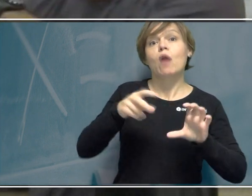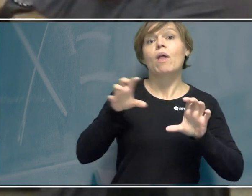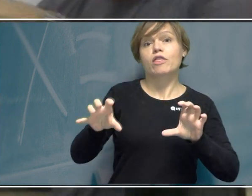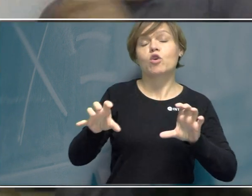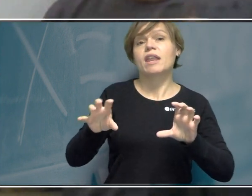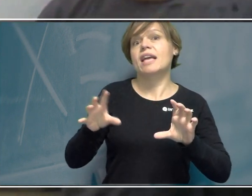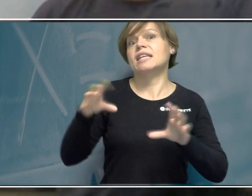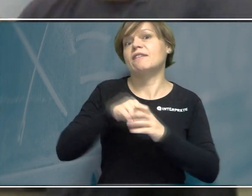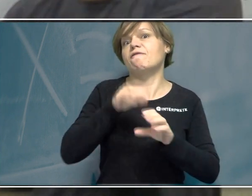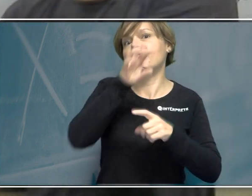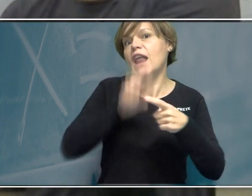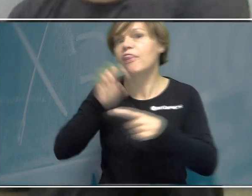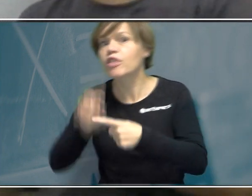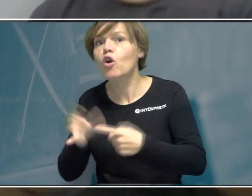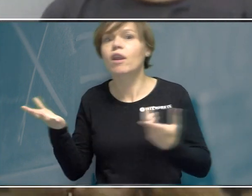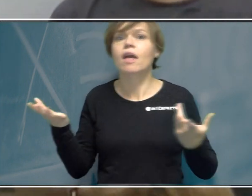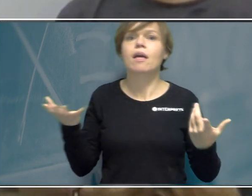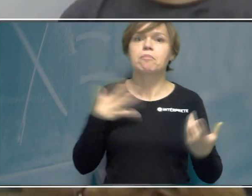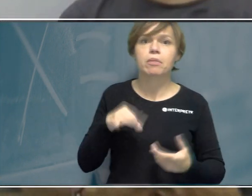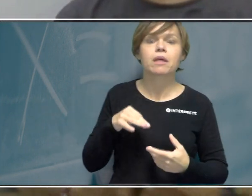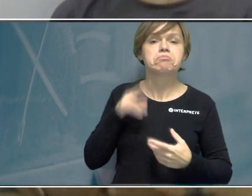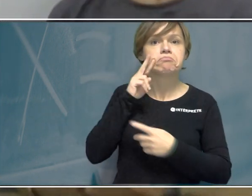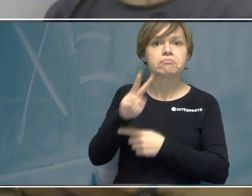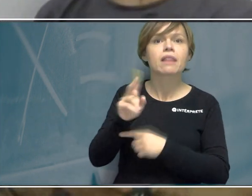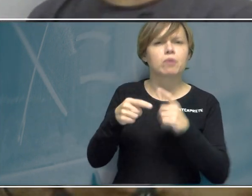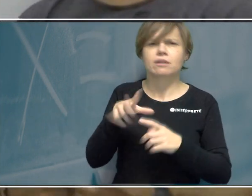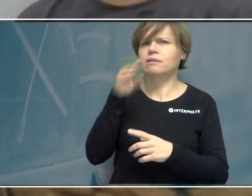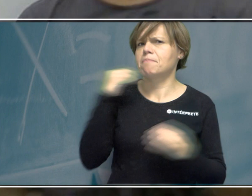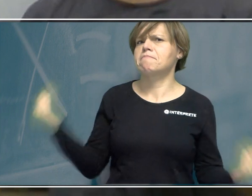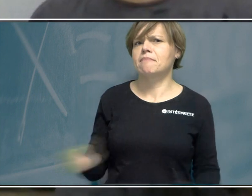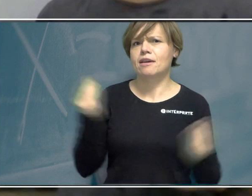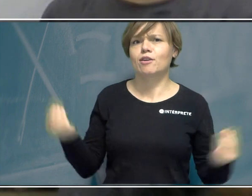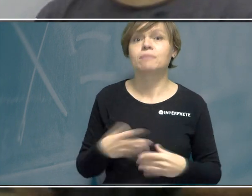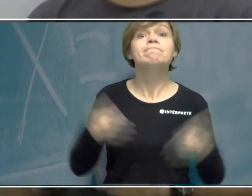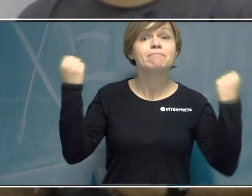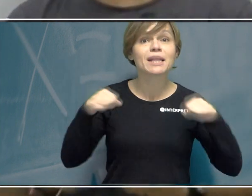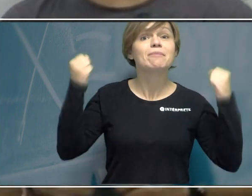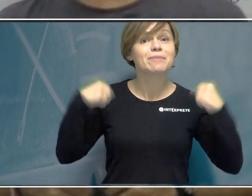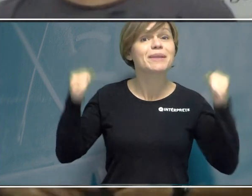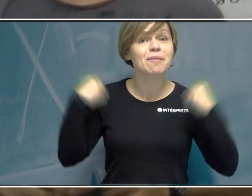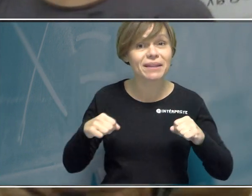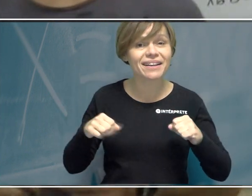con fracciones, ecuaciones racionales, y lo entenderéis muchísimo mejor. Practicar y